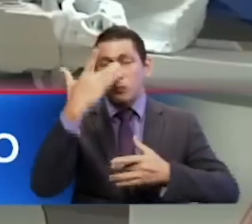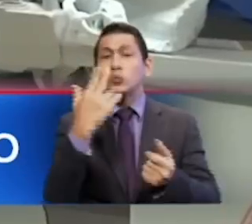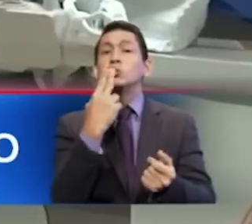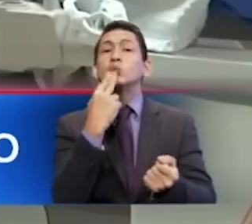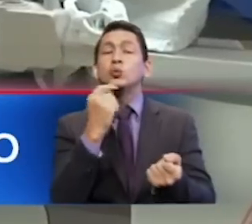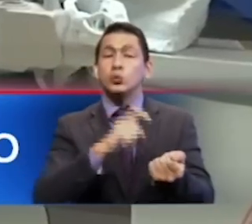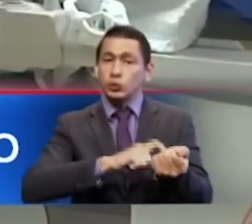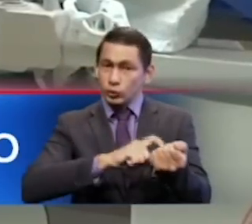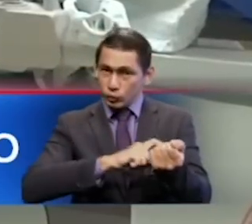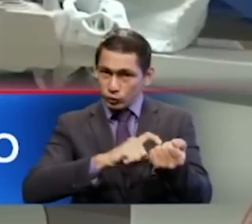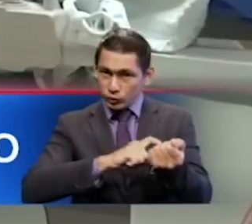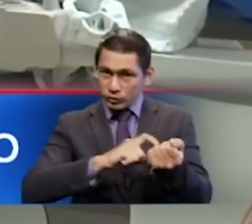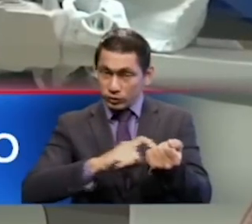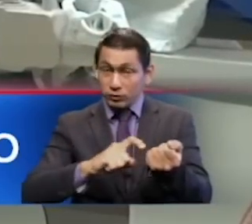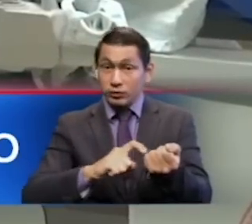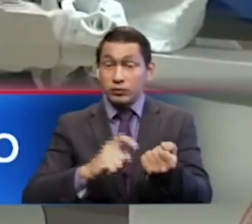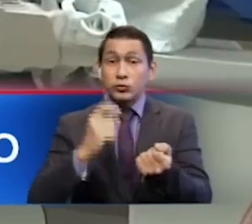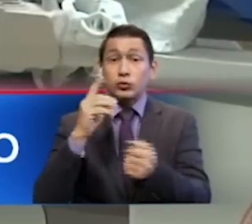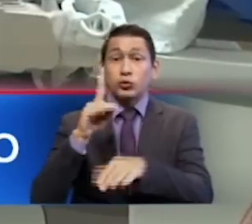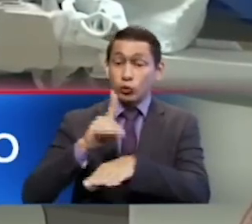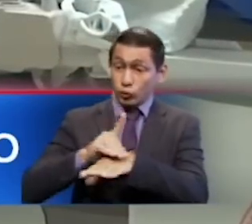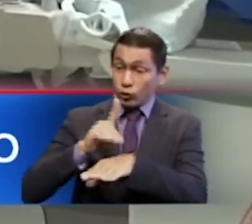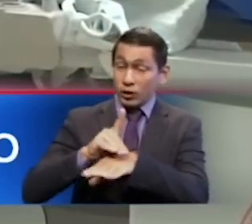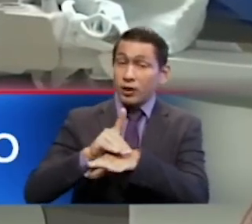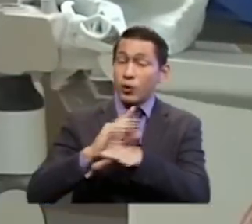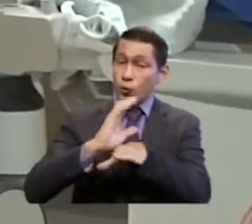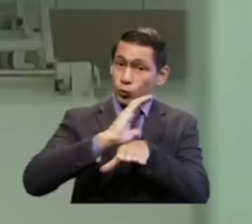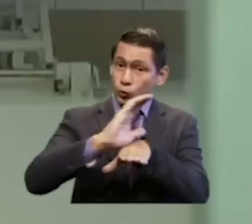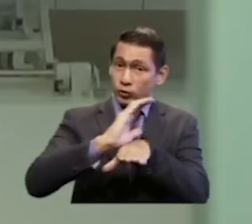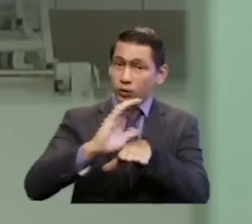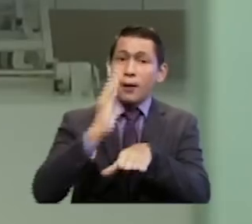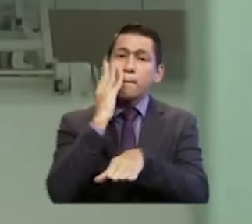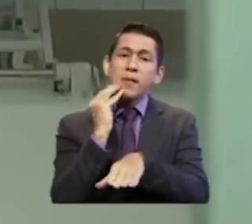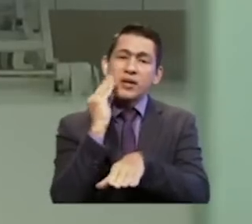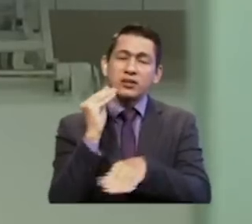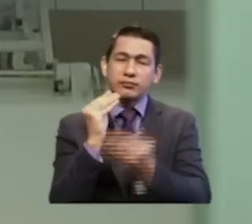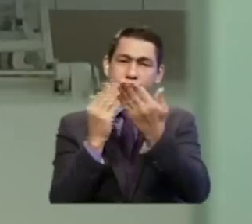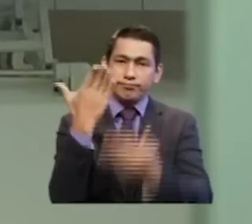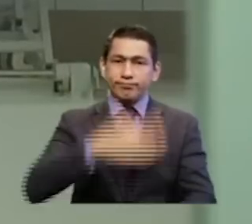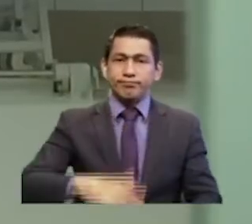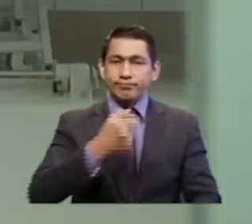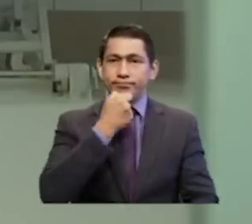lo que representa un peligro según los expertos. Isaías Cruz, TC Televisión.